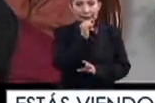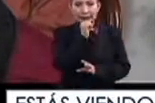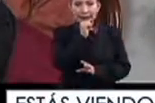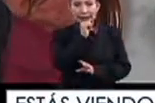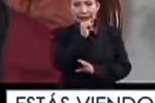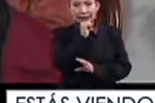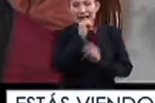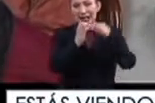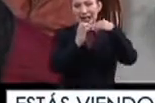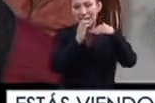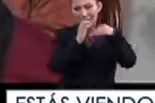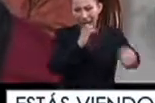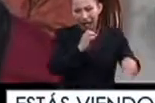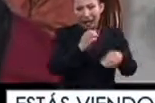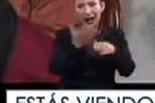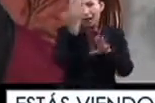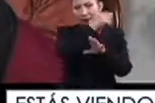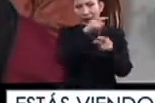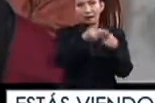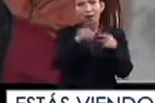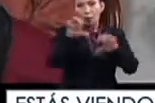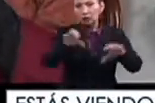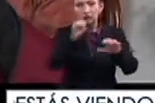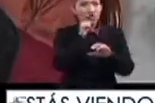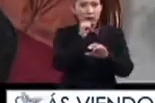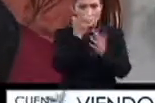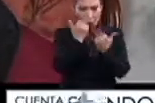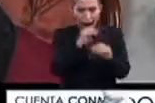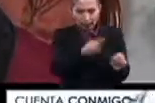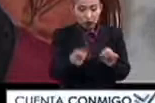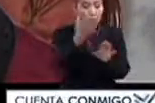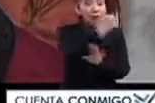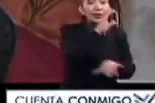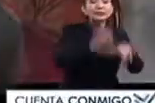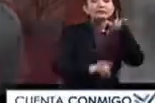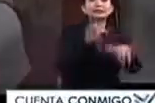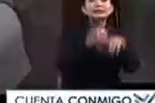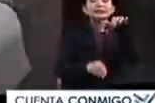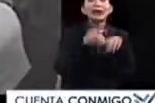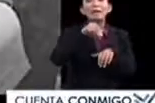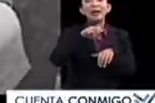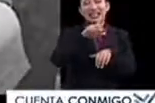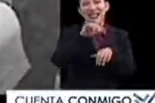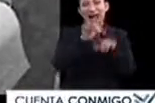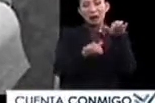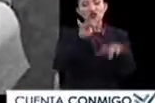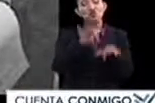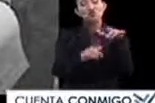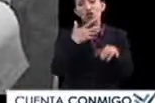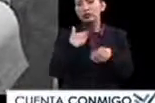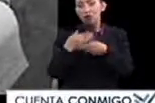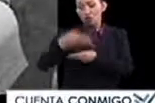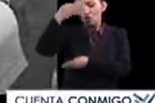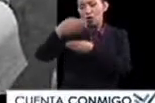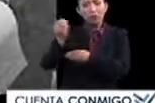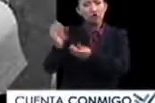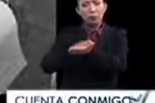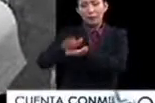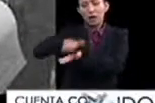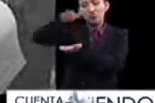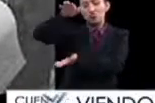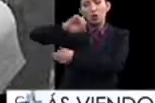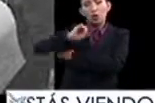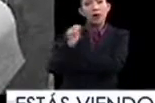el email, antes de que existiera la computadora, yo escribía a máquina de escribir, ¿no? Entonces tengo un montón de textos de máquina de escribir que